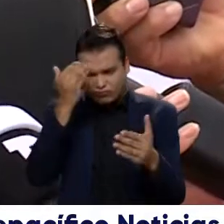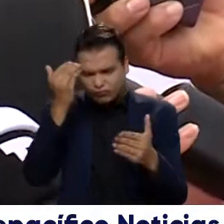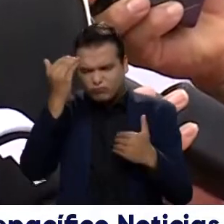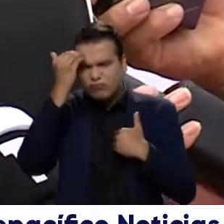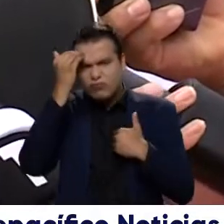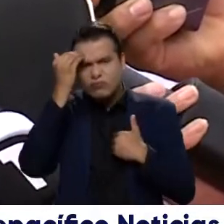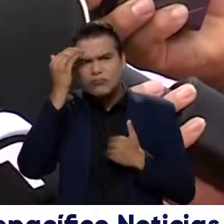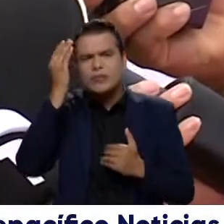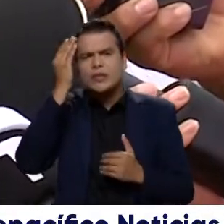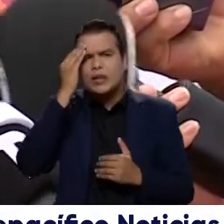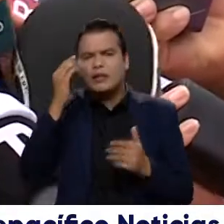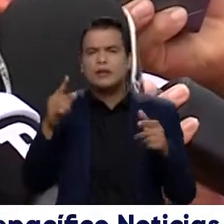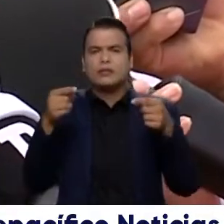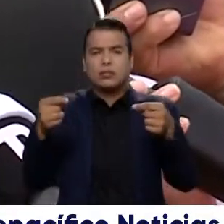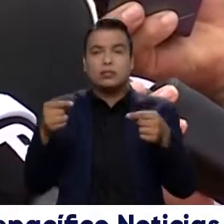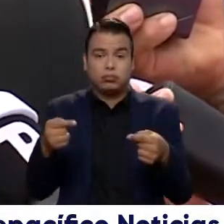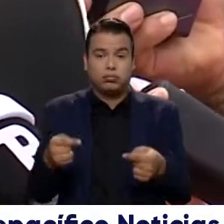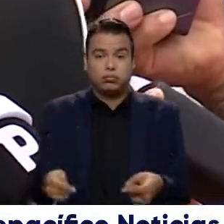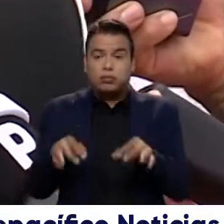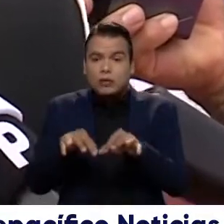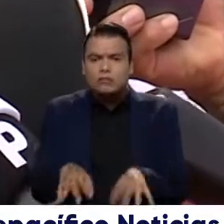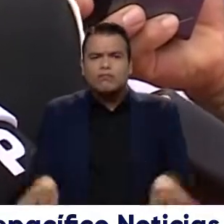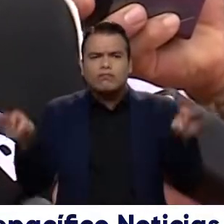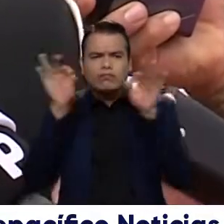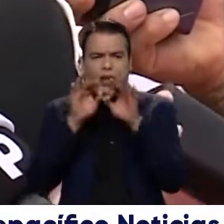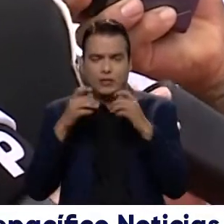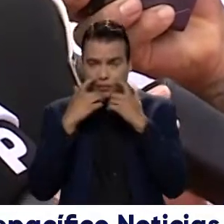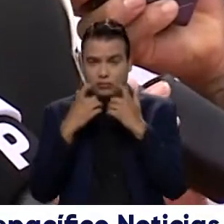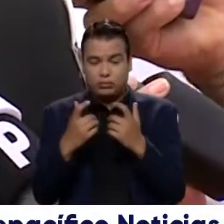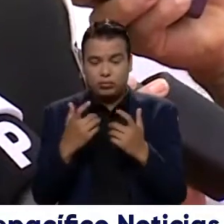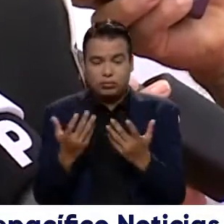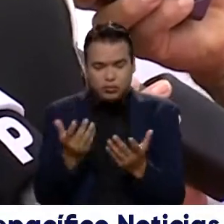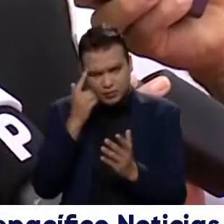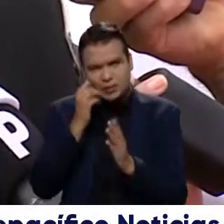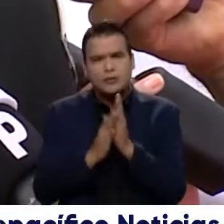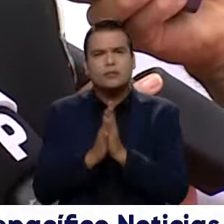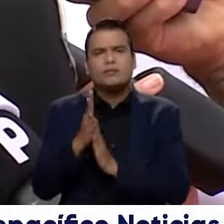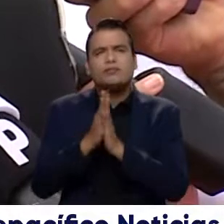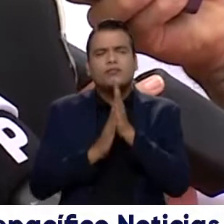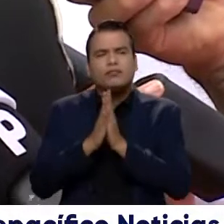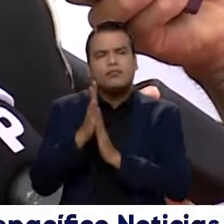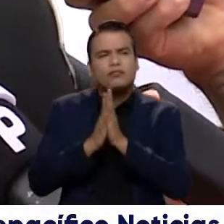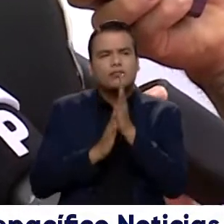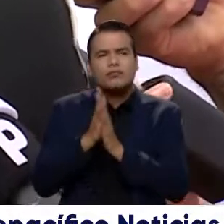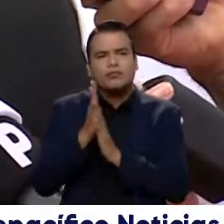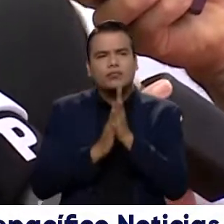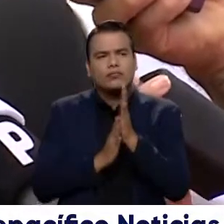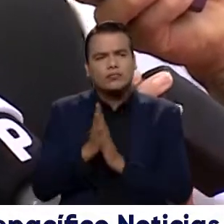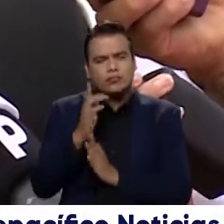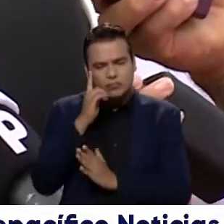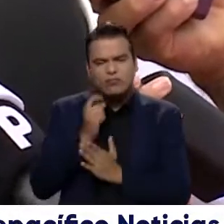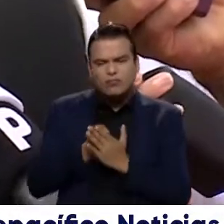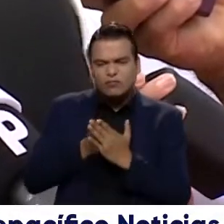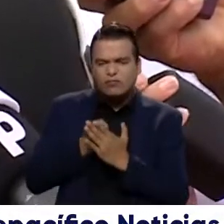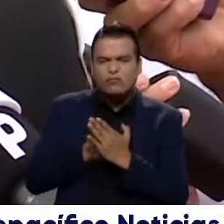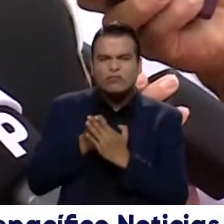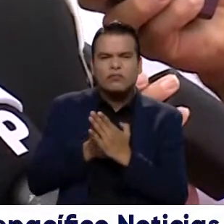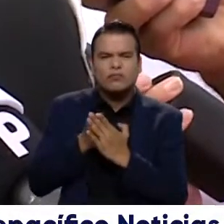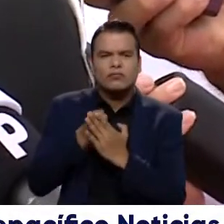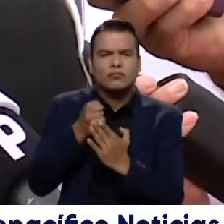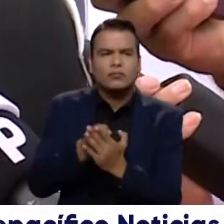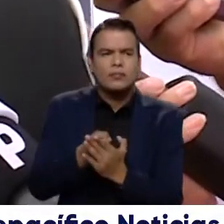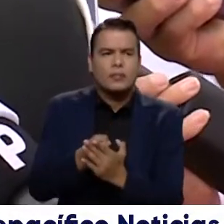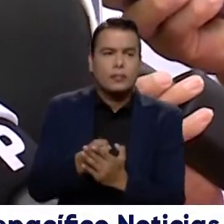partido a partido. Hemos sido claros en saber que vamos es peldaño a peldaño subiendo, y la